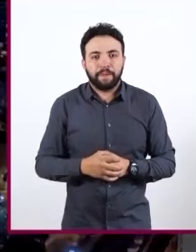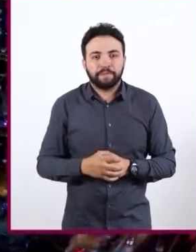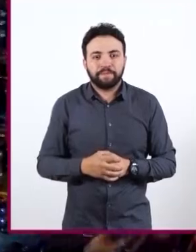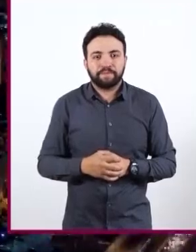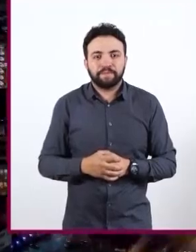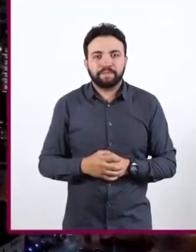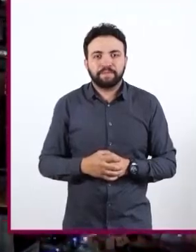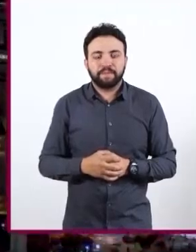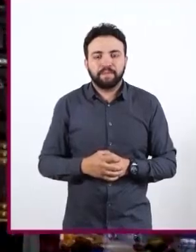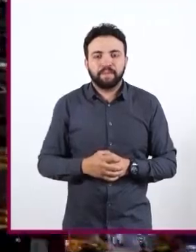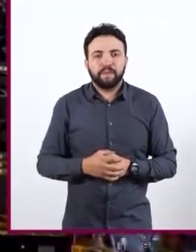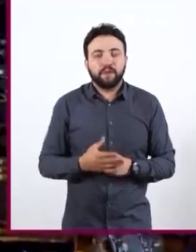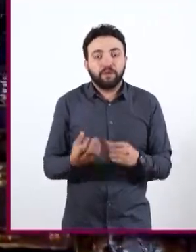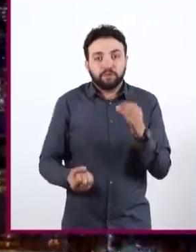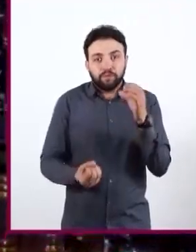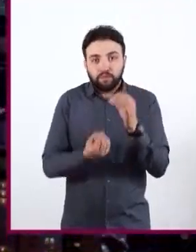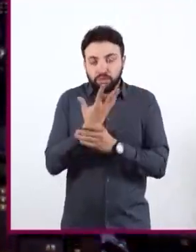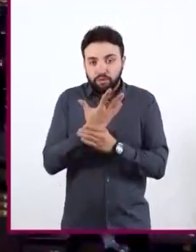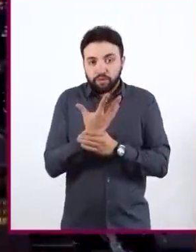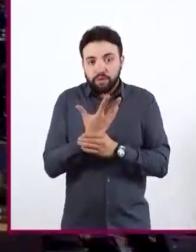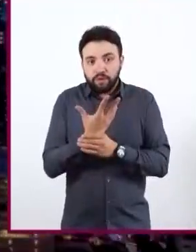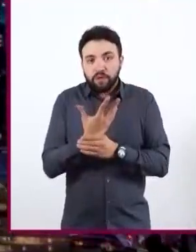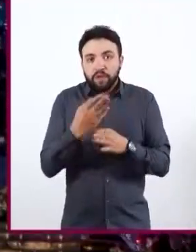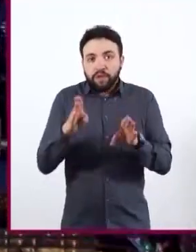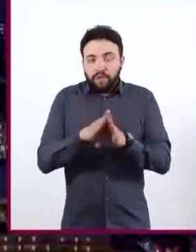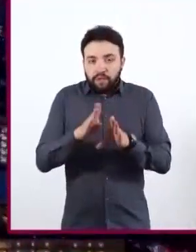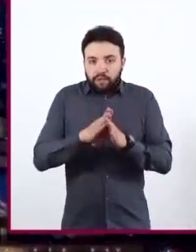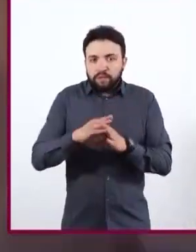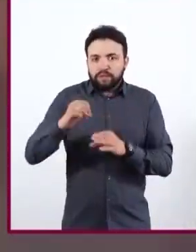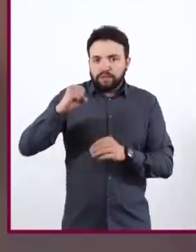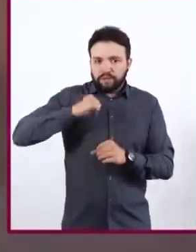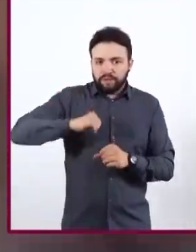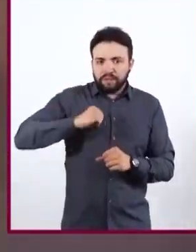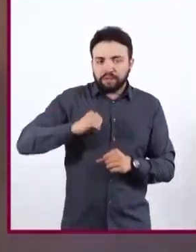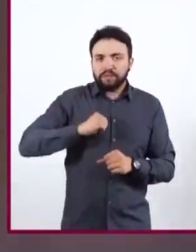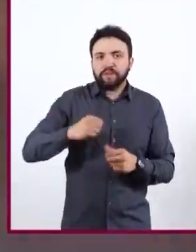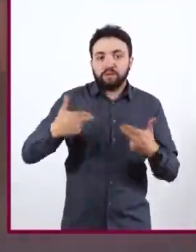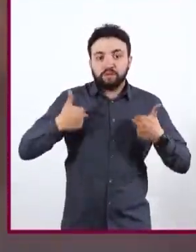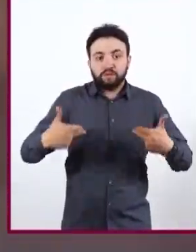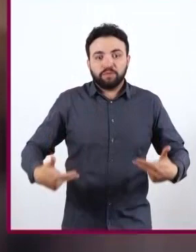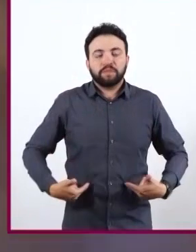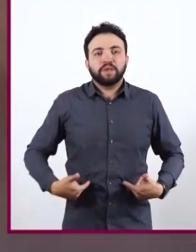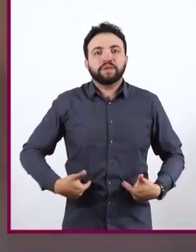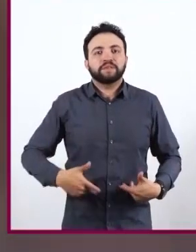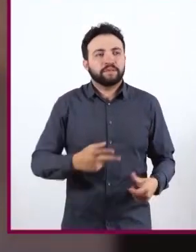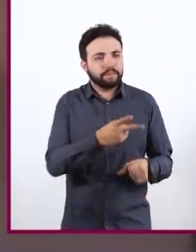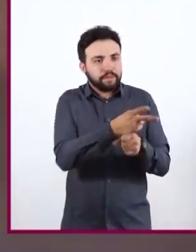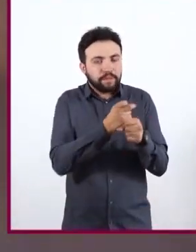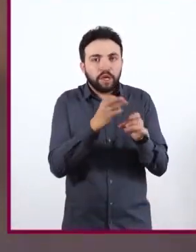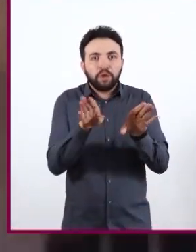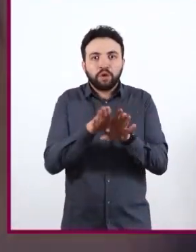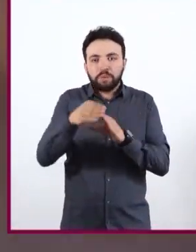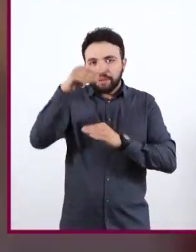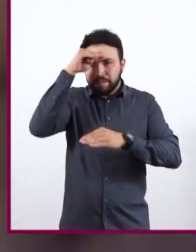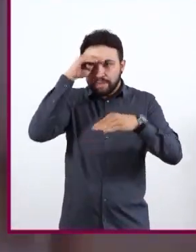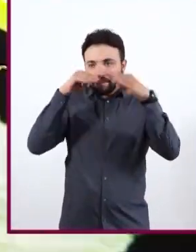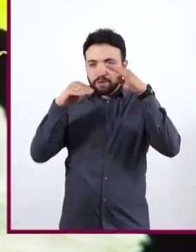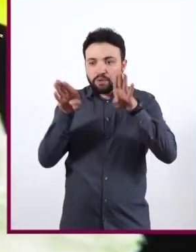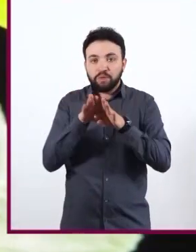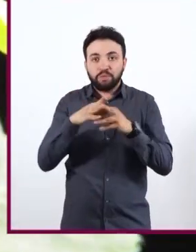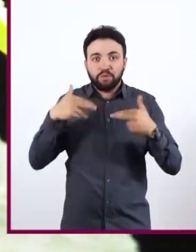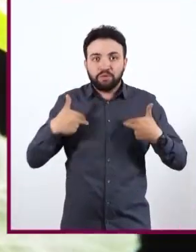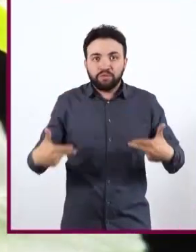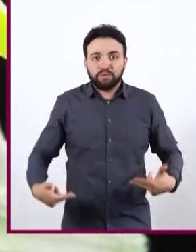La idea del surgimiento de una nueva era geológica provocada por el hombre invita a reflexionar sobre cómo la sociedad humana y la naturaleza